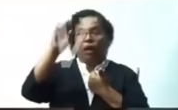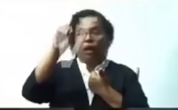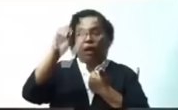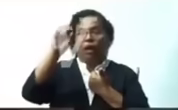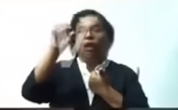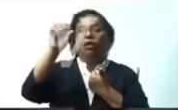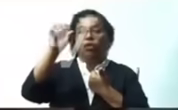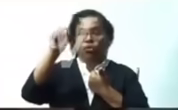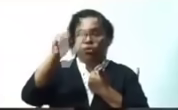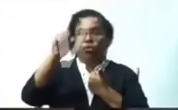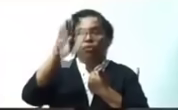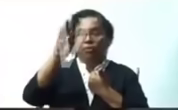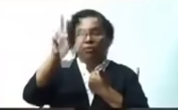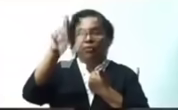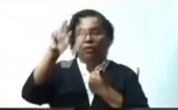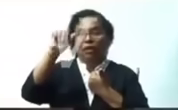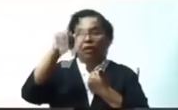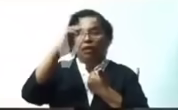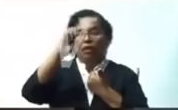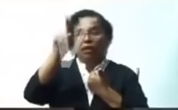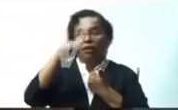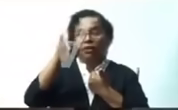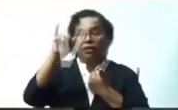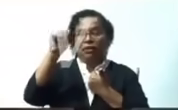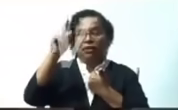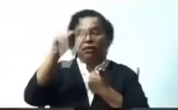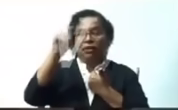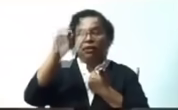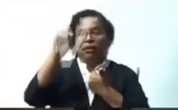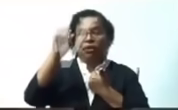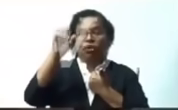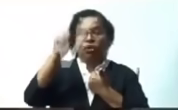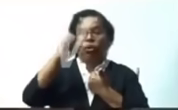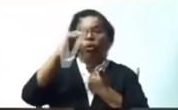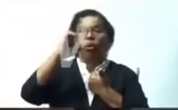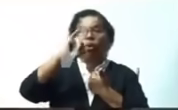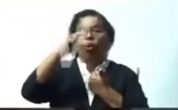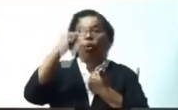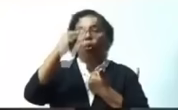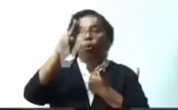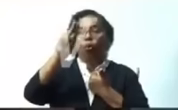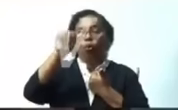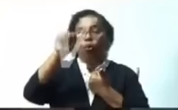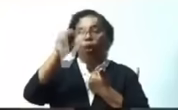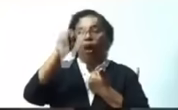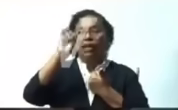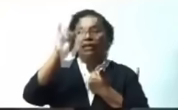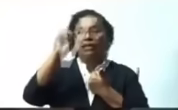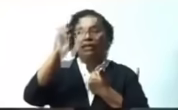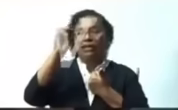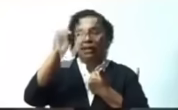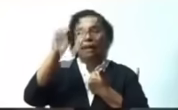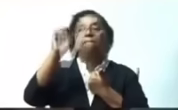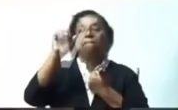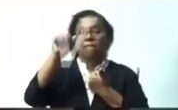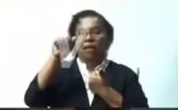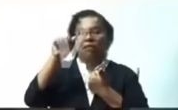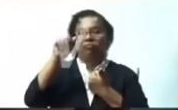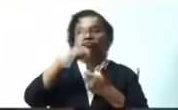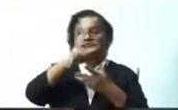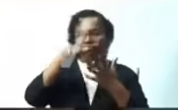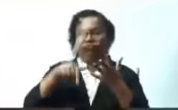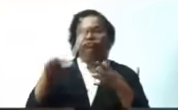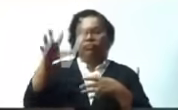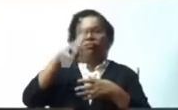Brazo Grande, El Cercado, La Guásuma, entre otras comunidades,